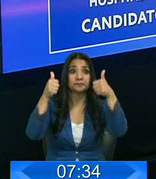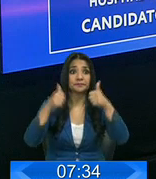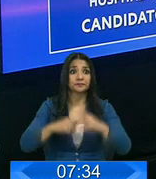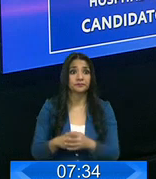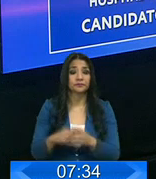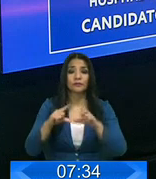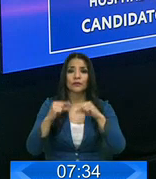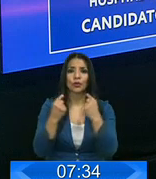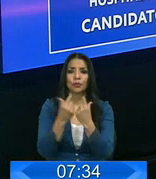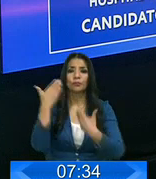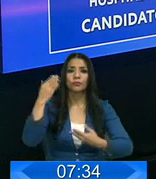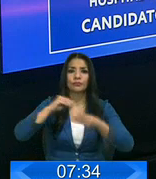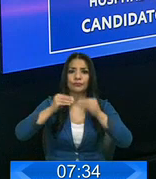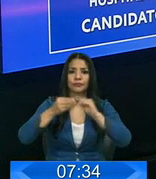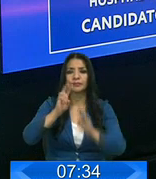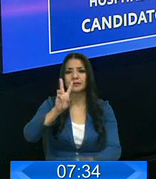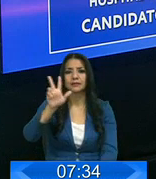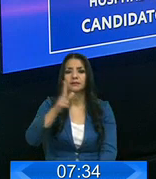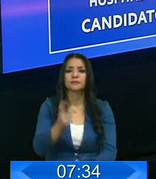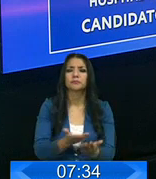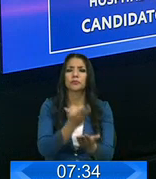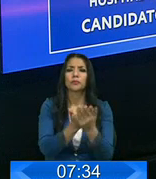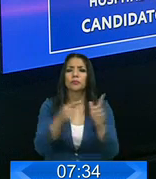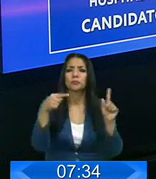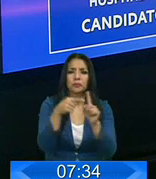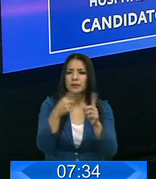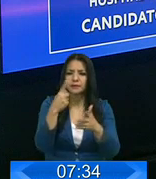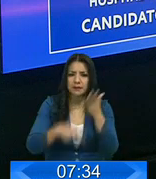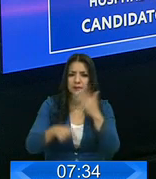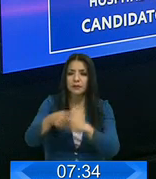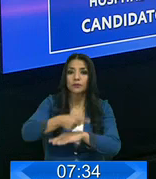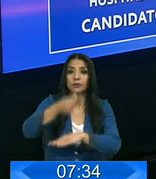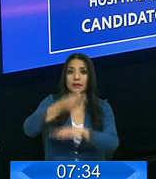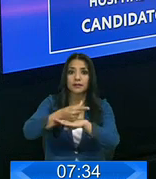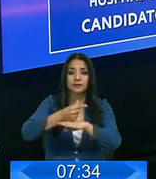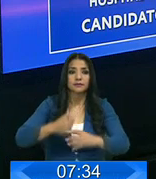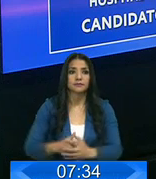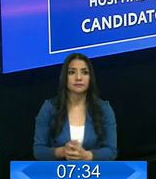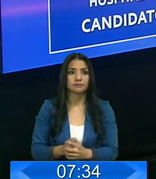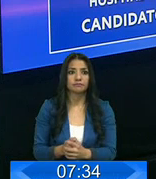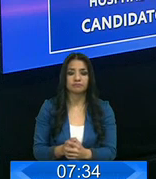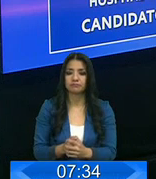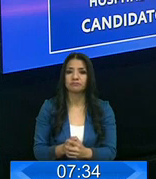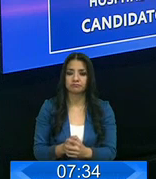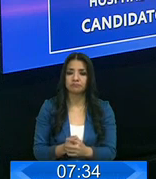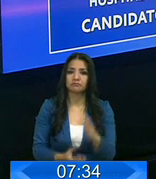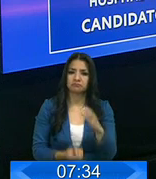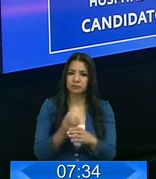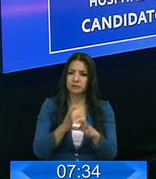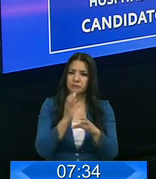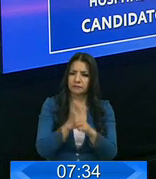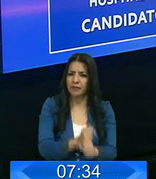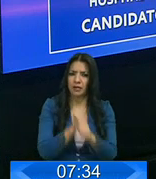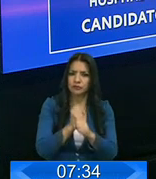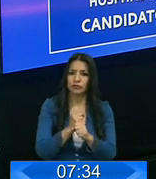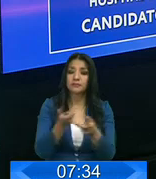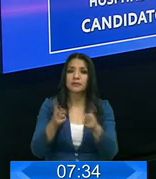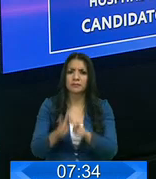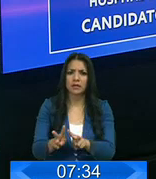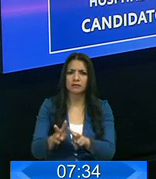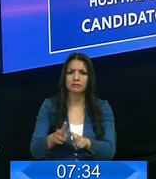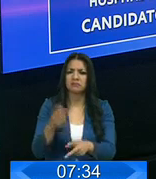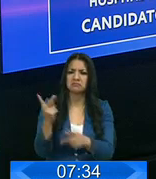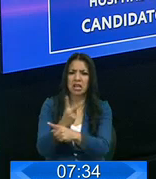Lista 63. ¿Qué propone en Guayas? Crear un Estado federado y una lucha implacable contra